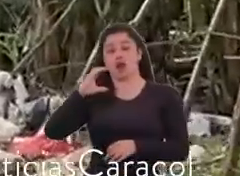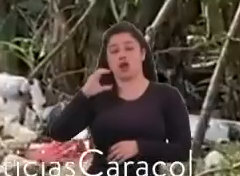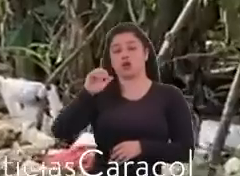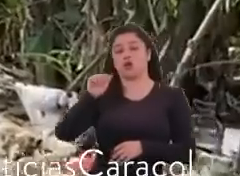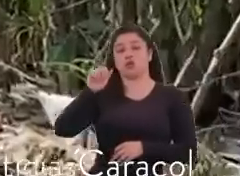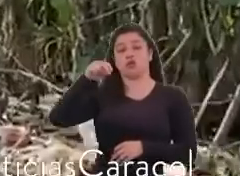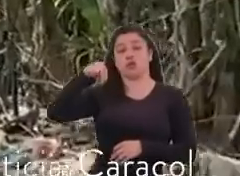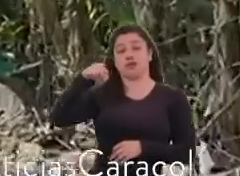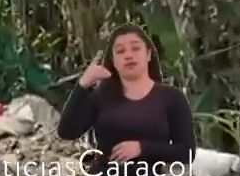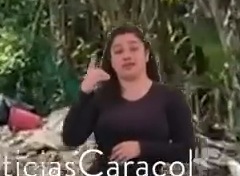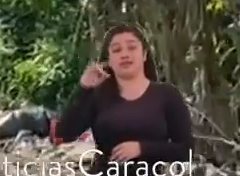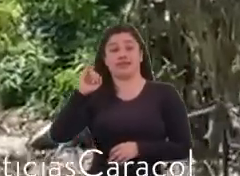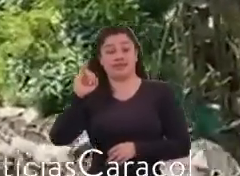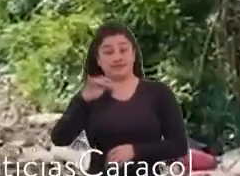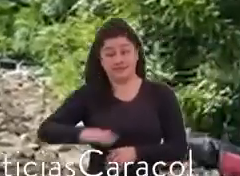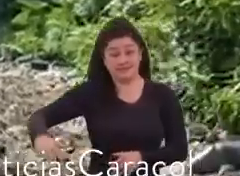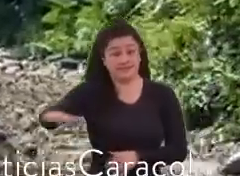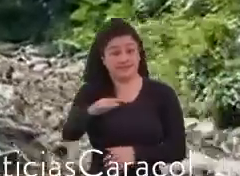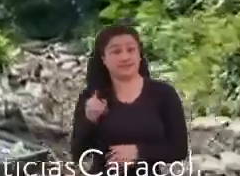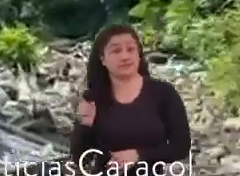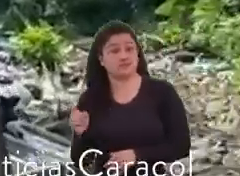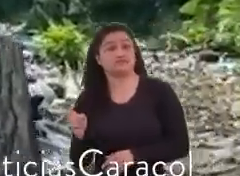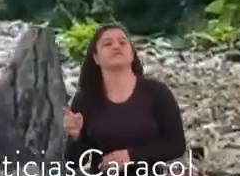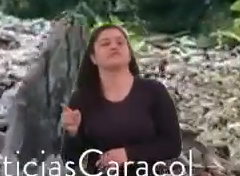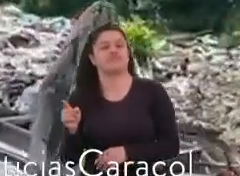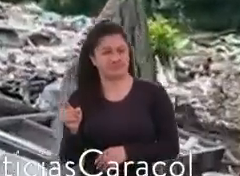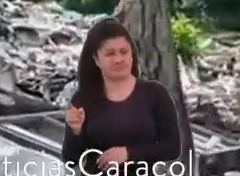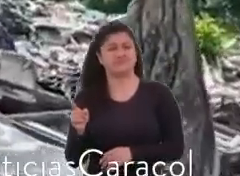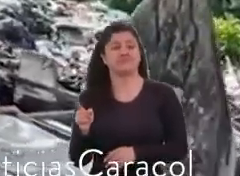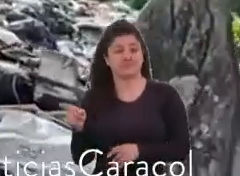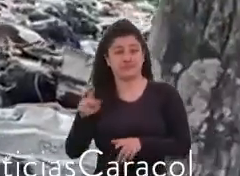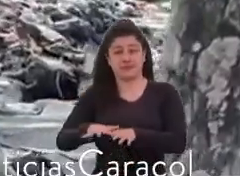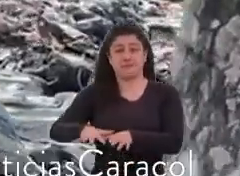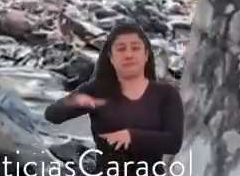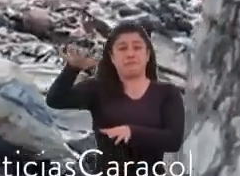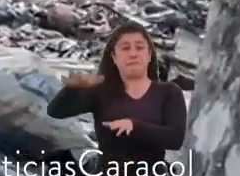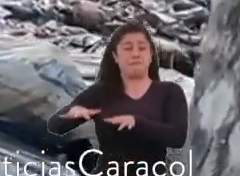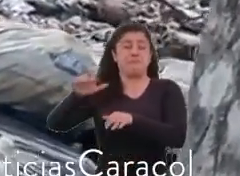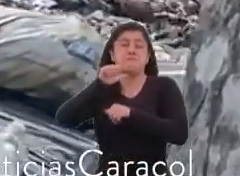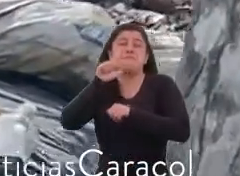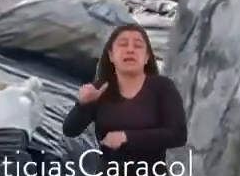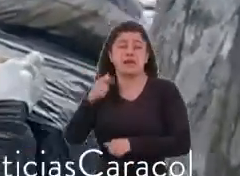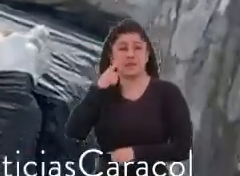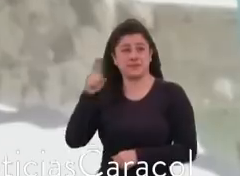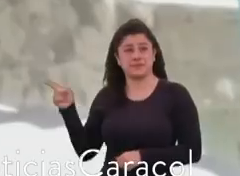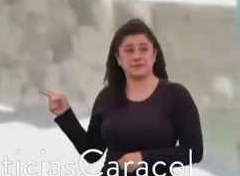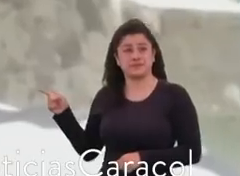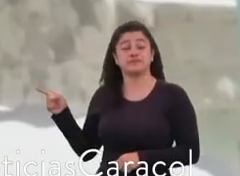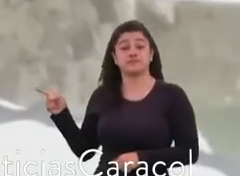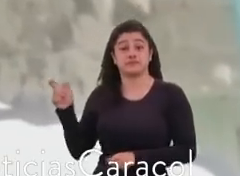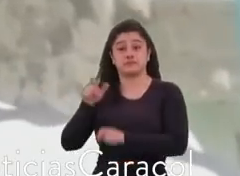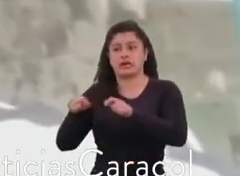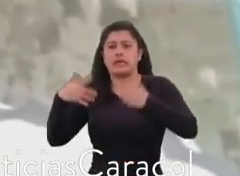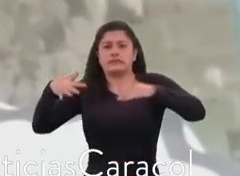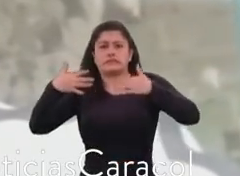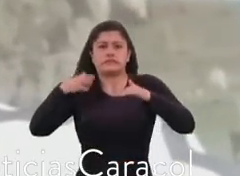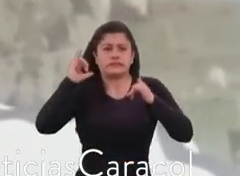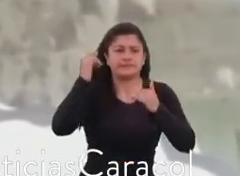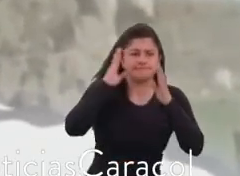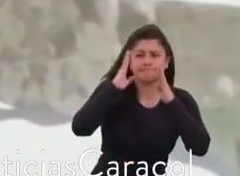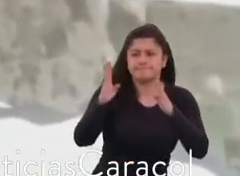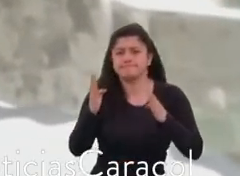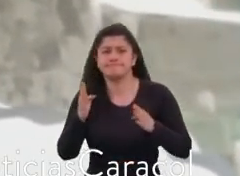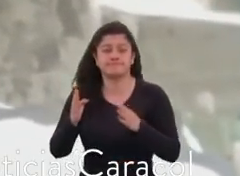necesita ayuda. Nosotros nos hemos reunido con el Plan Departamental de Aguas, nos hemos reunido con